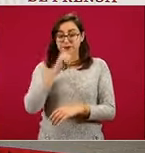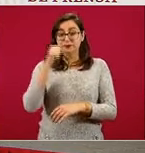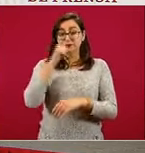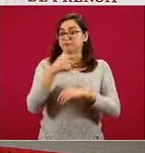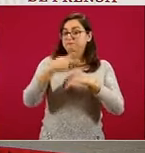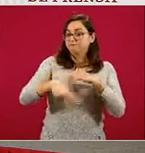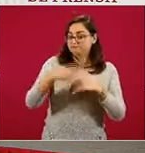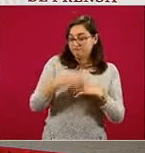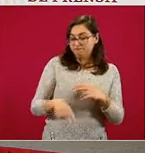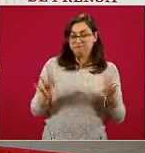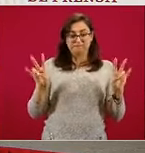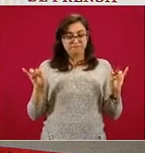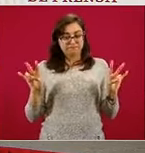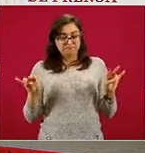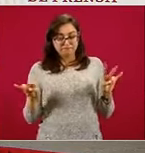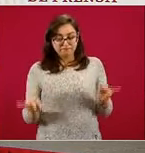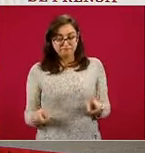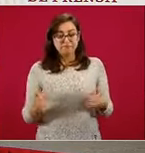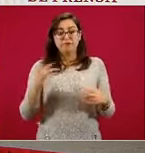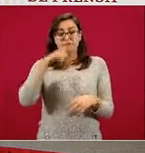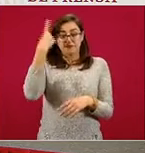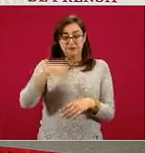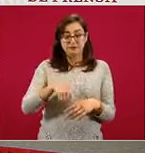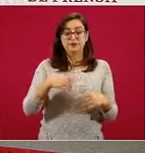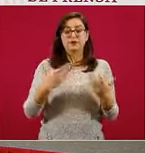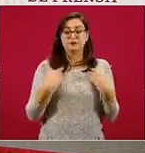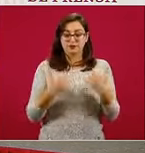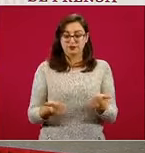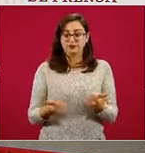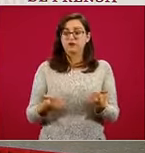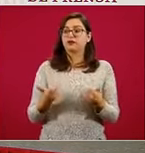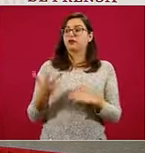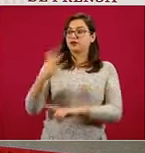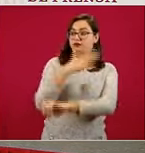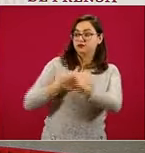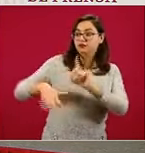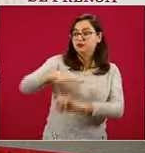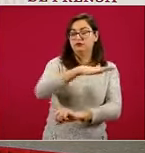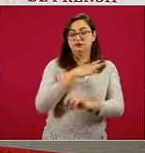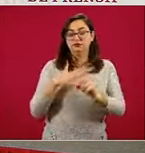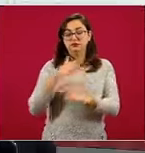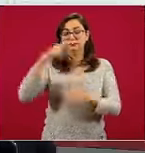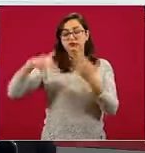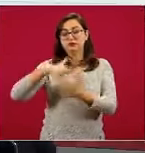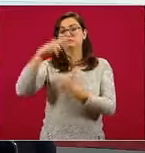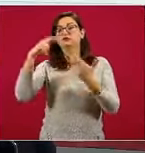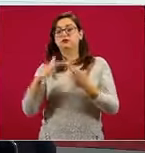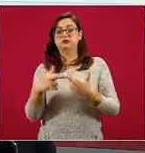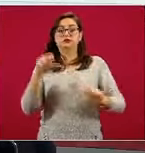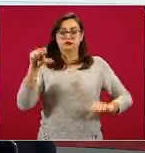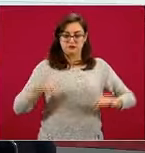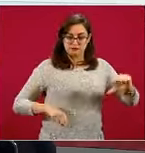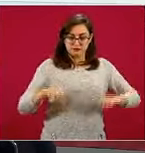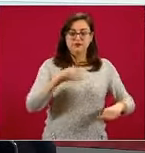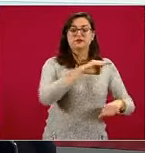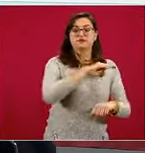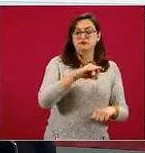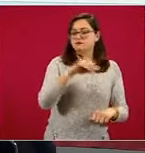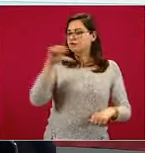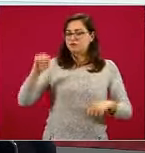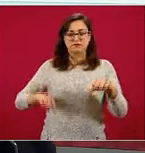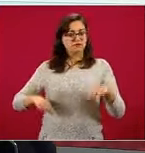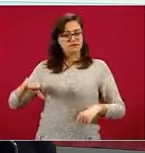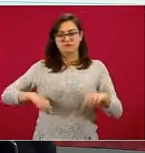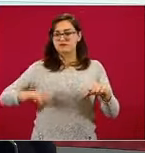muy atentos de qué es lo que la autoridad sanitaria está permitiendo realizar, qué no está permitido realizar, y